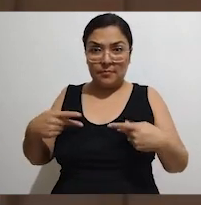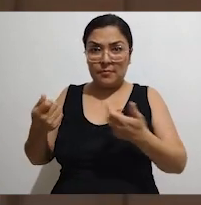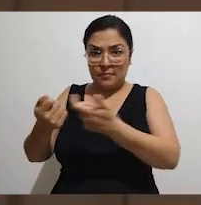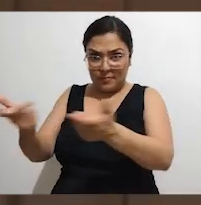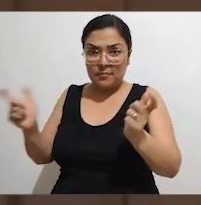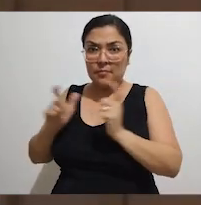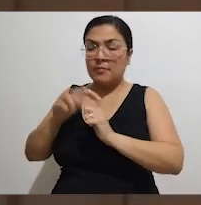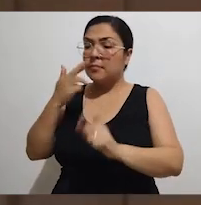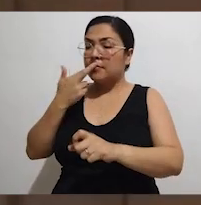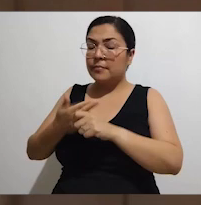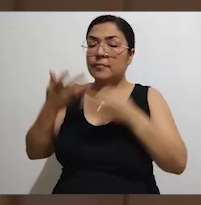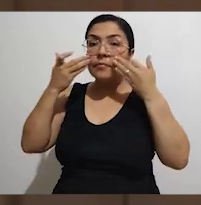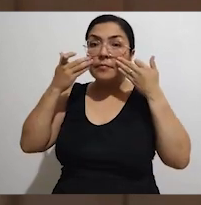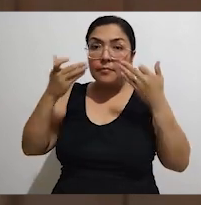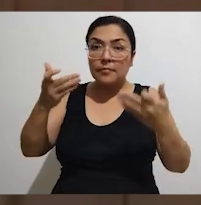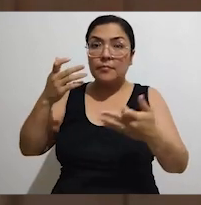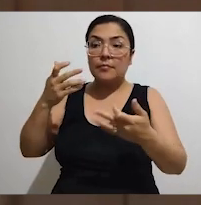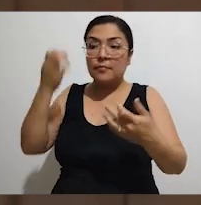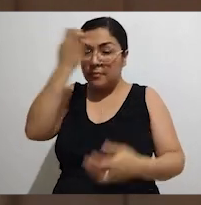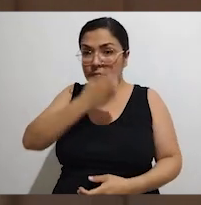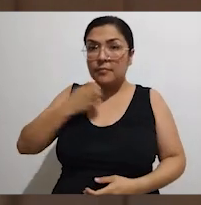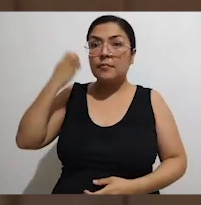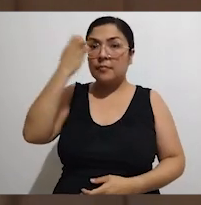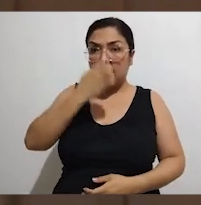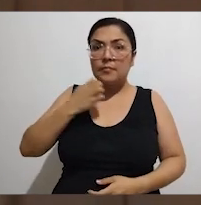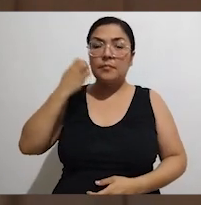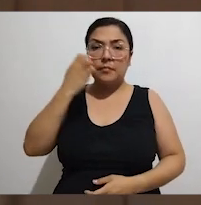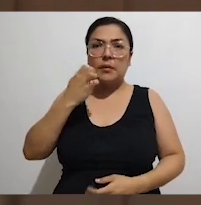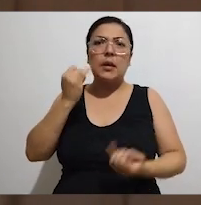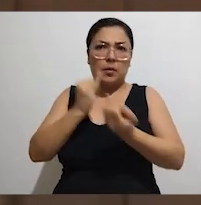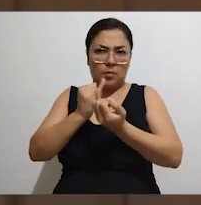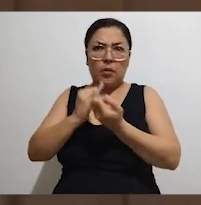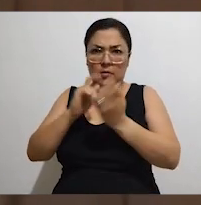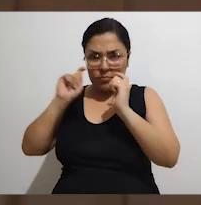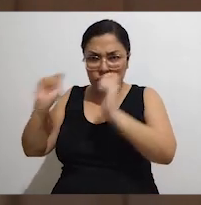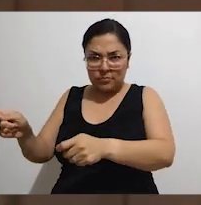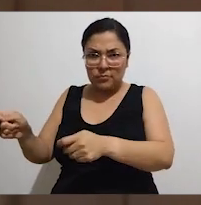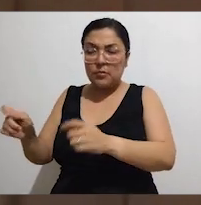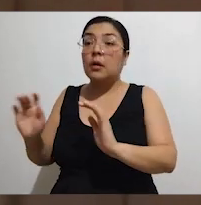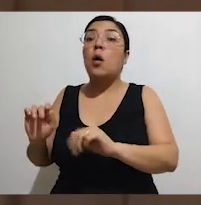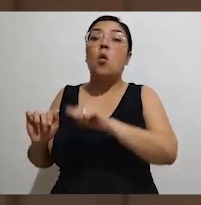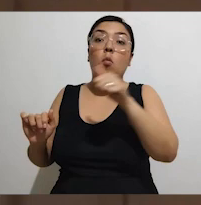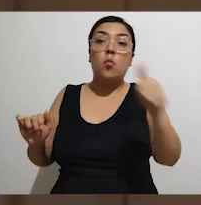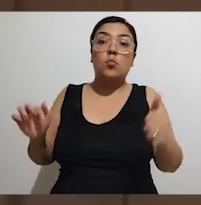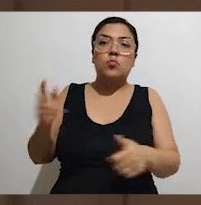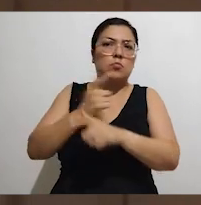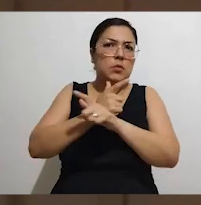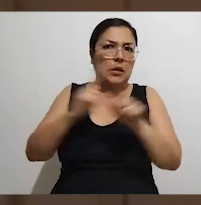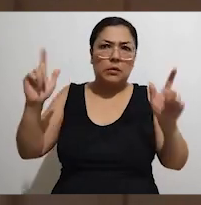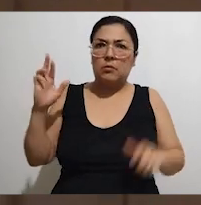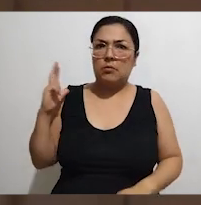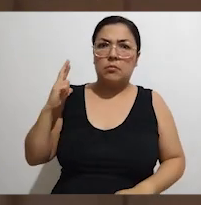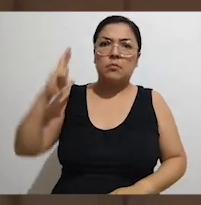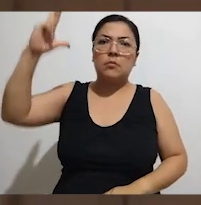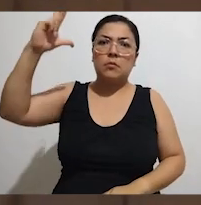también tuvimos desde obviamente personas que en lo individual decidieron asistir, ciudadanía de a pie que quiere